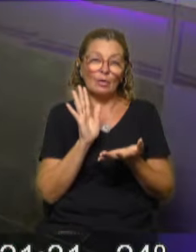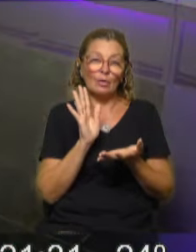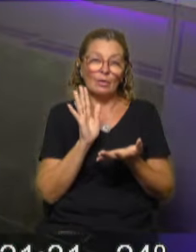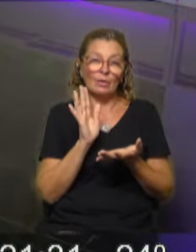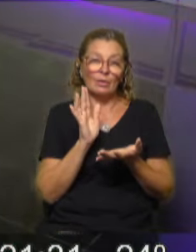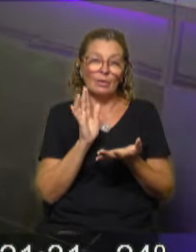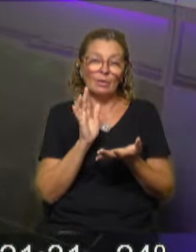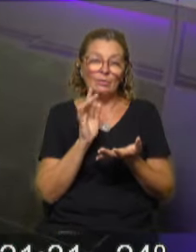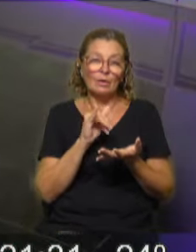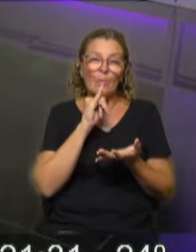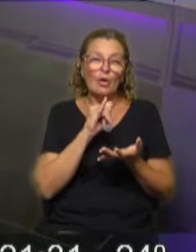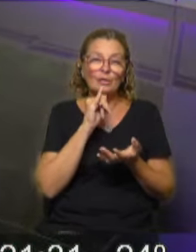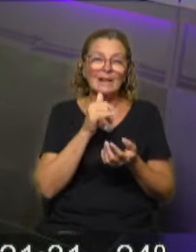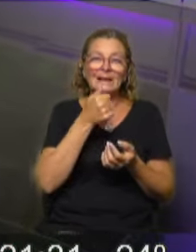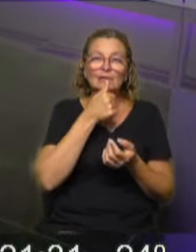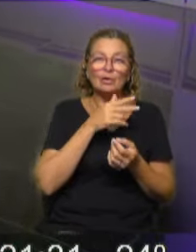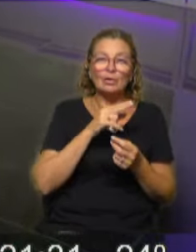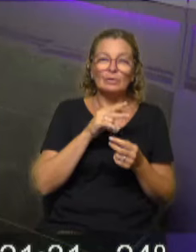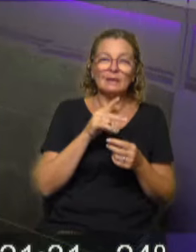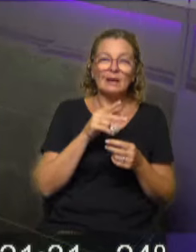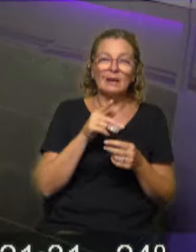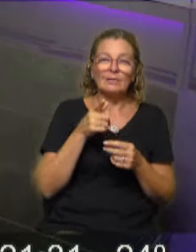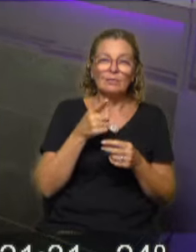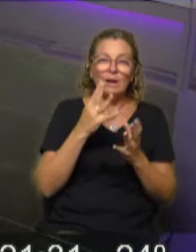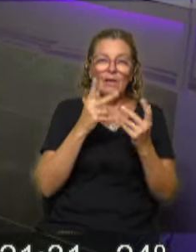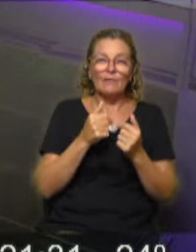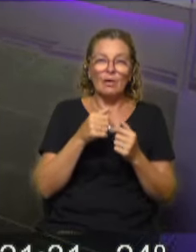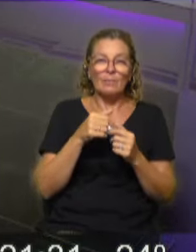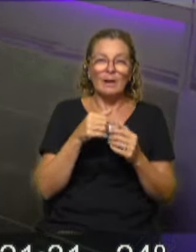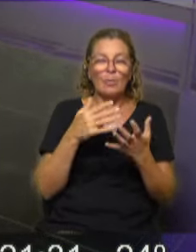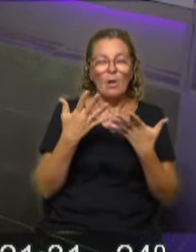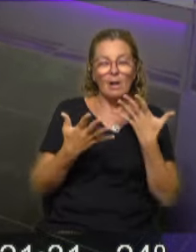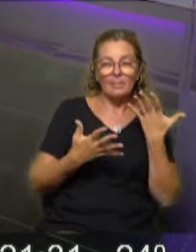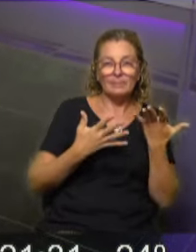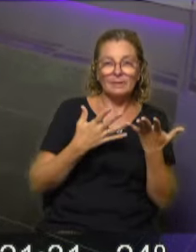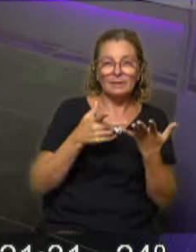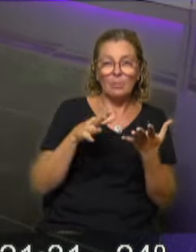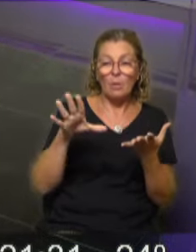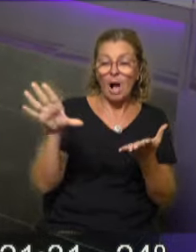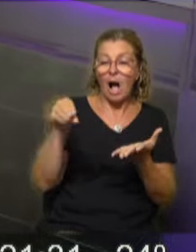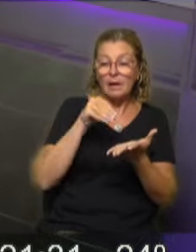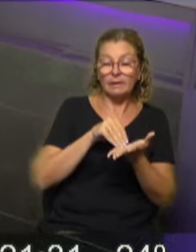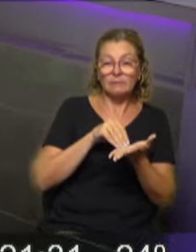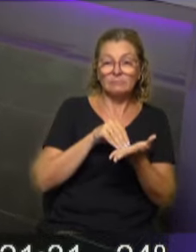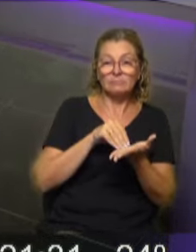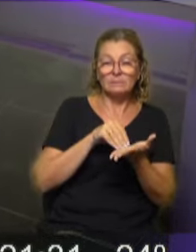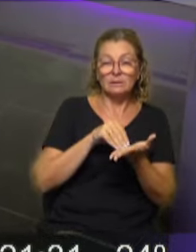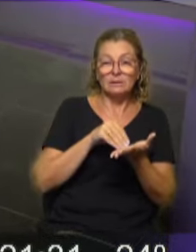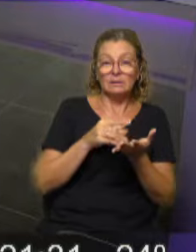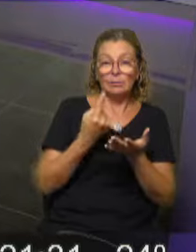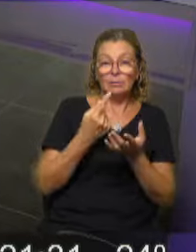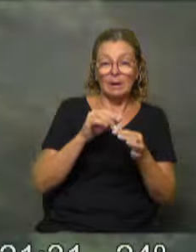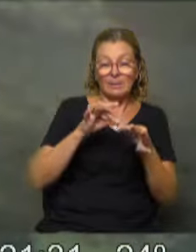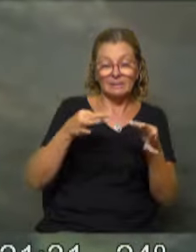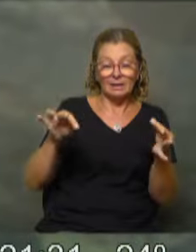No es como recontar la historia como ella la cuenta de una manera comprensible. Es tomar la esencia y hay una parte de